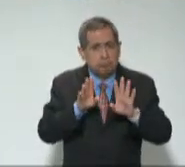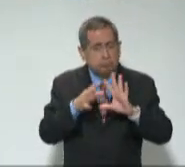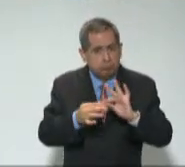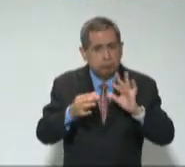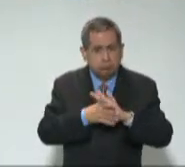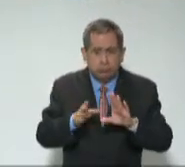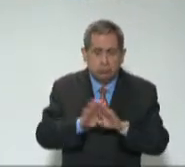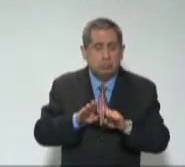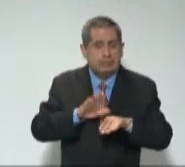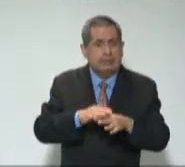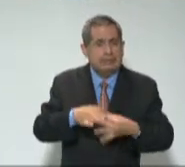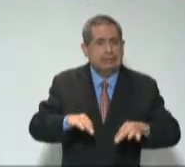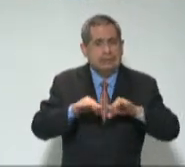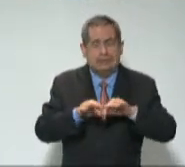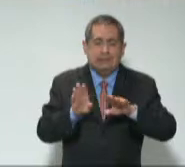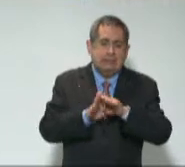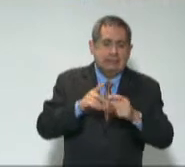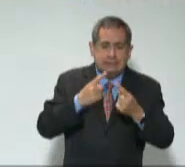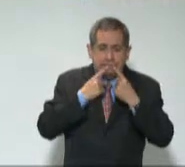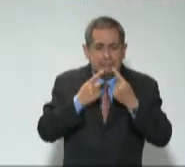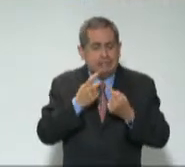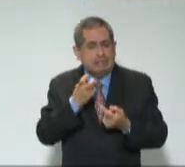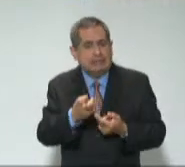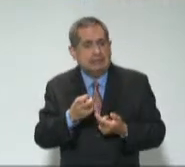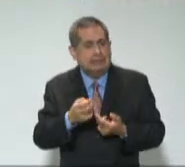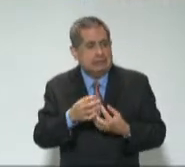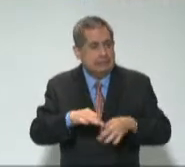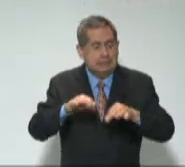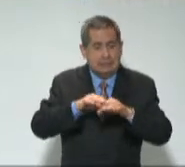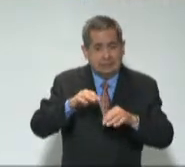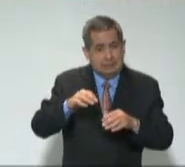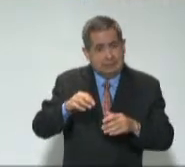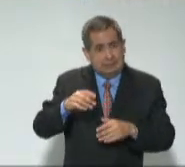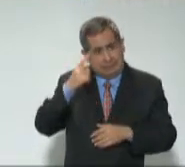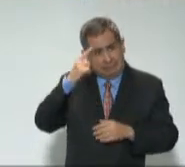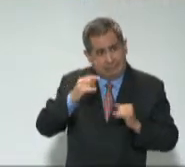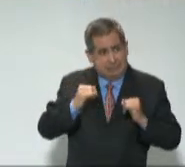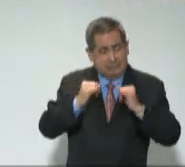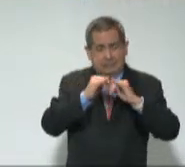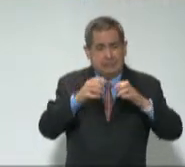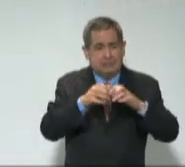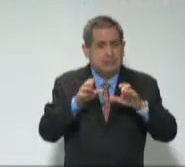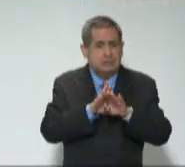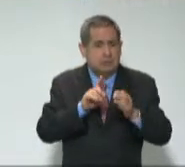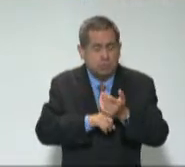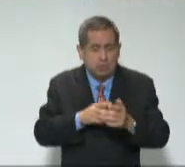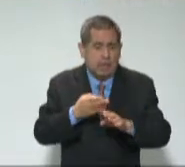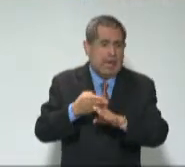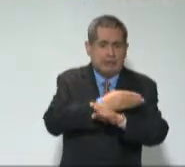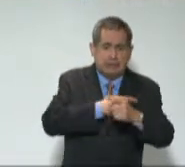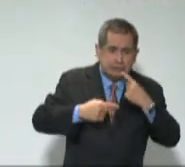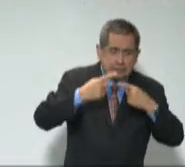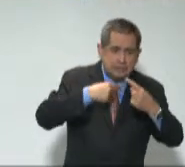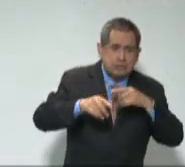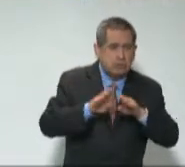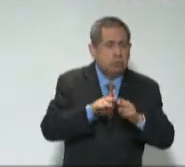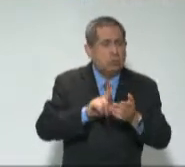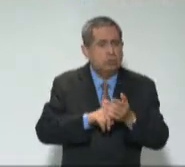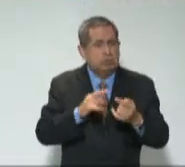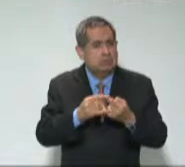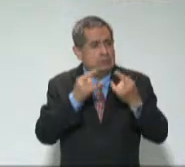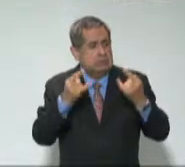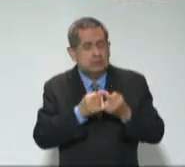un crecimiento porque nuestra situación era ya de vulnerabilidad institucional eh previa a la pandemia por históricas